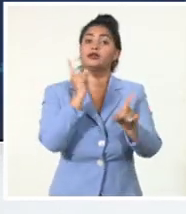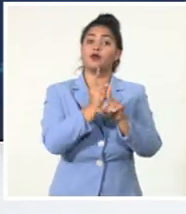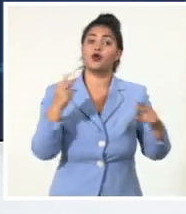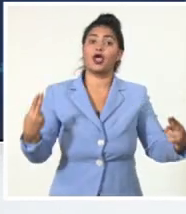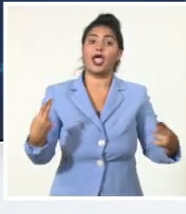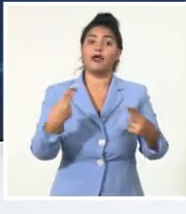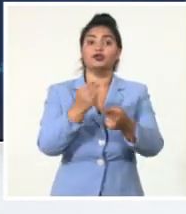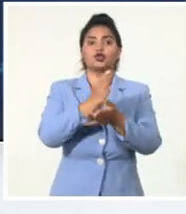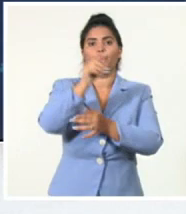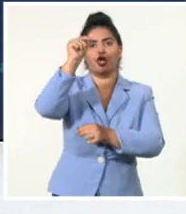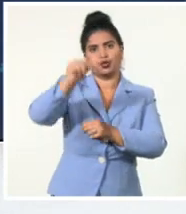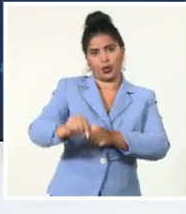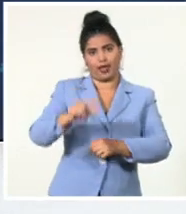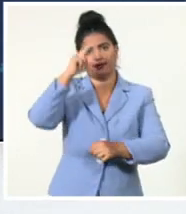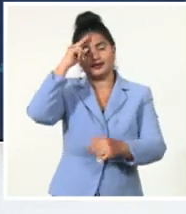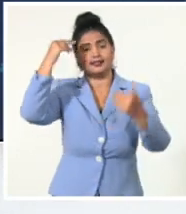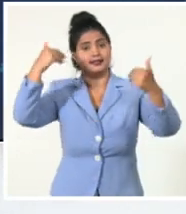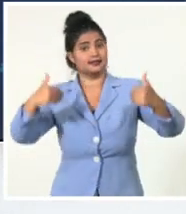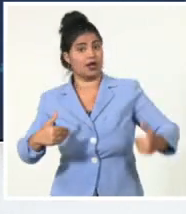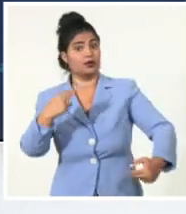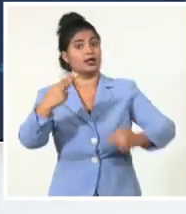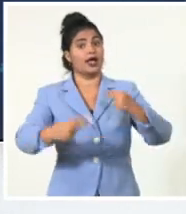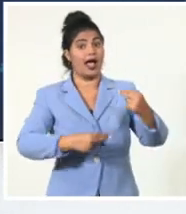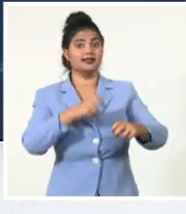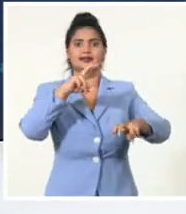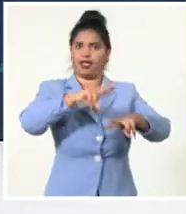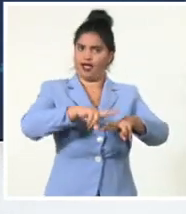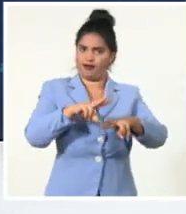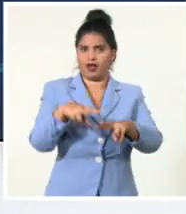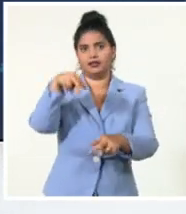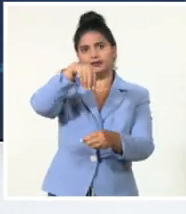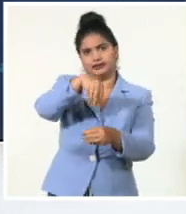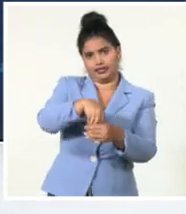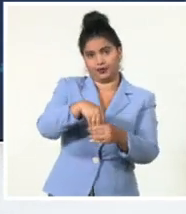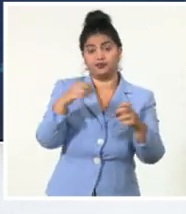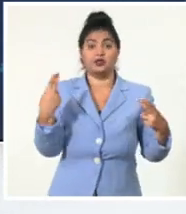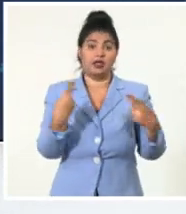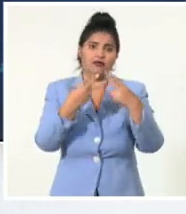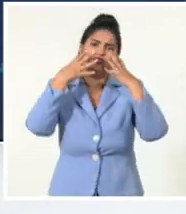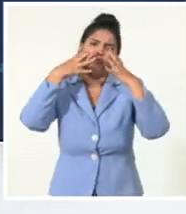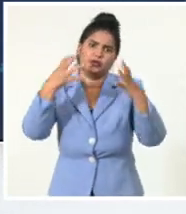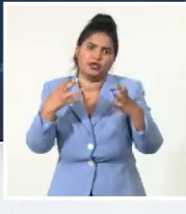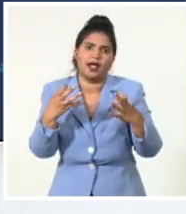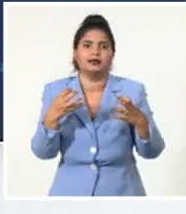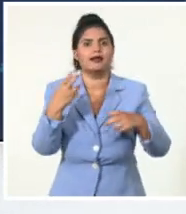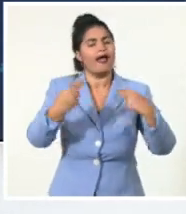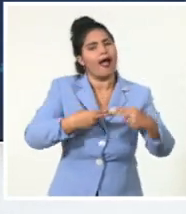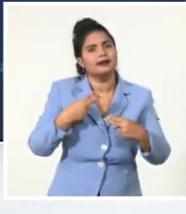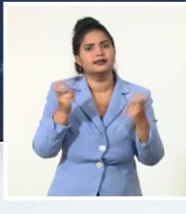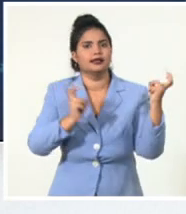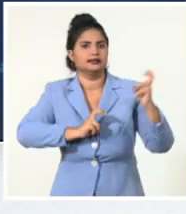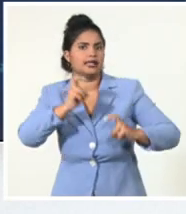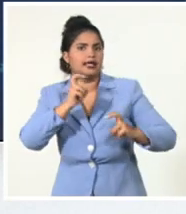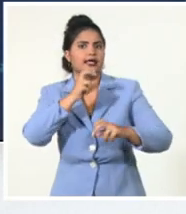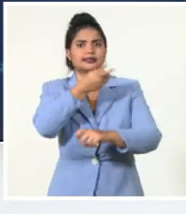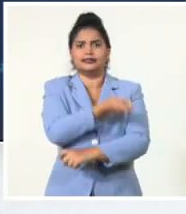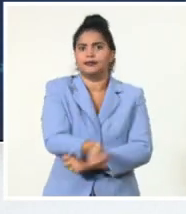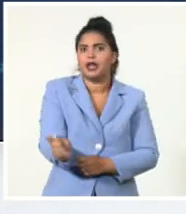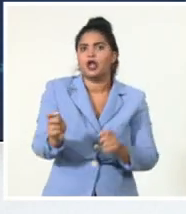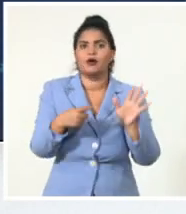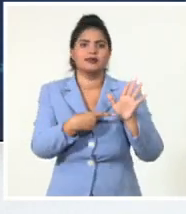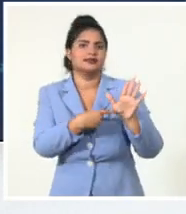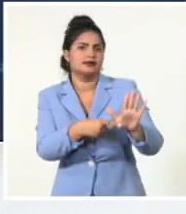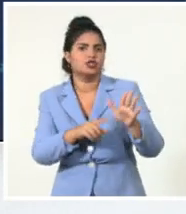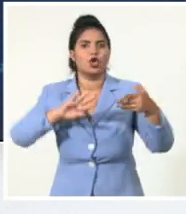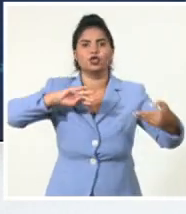Estudiantes de Ciencias Médicas que se desarrolla en La Habana. El evento también promueve debates para fortalecer el trabajo orgánico de la